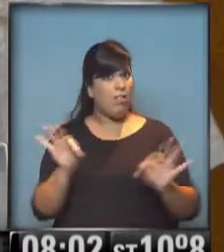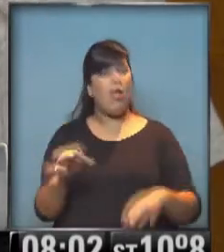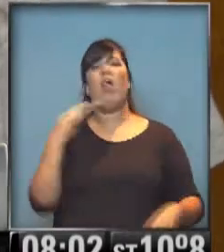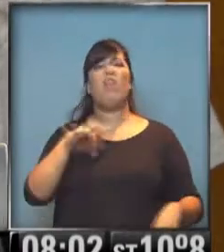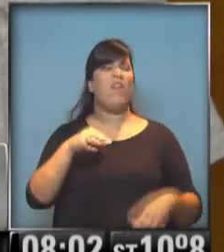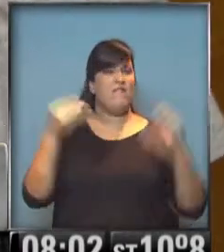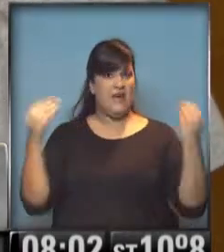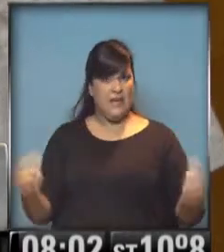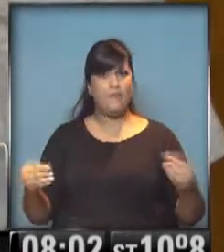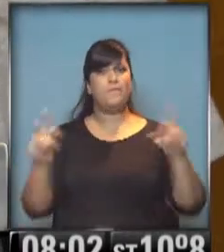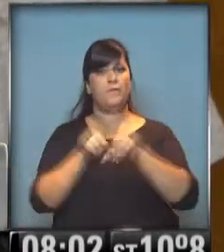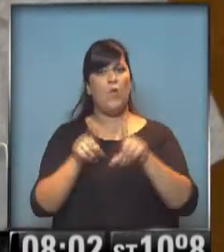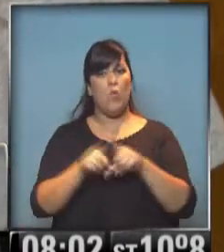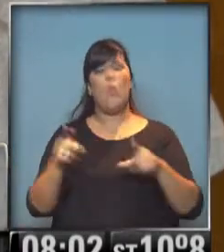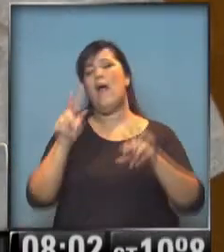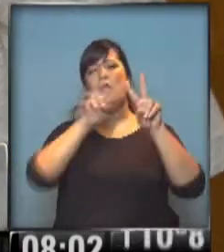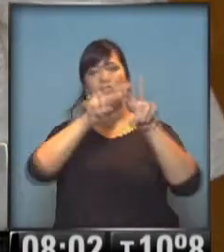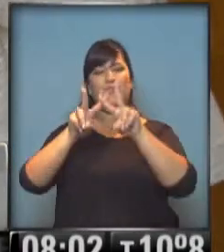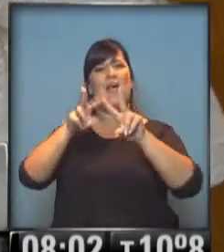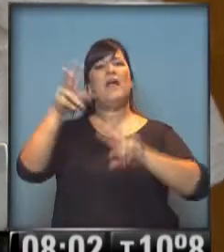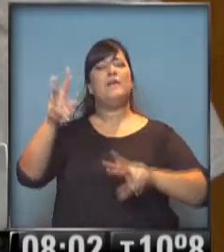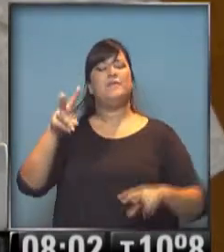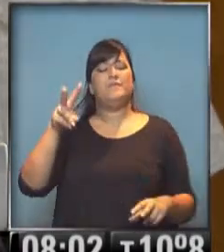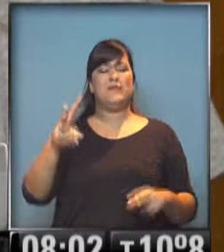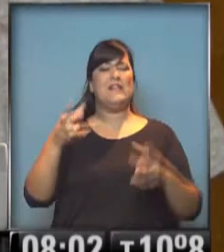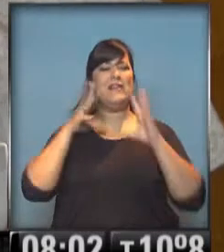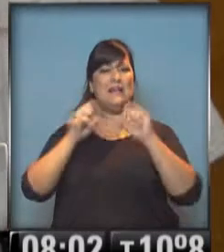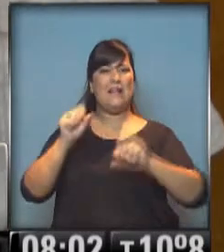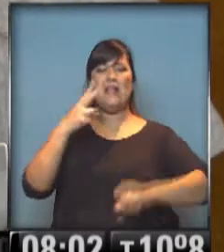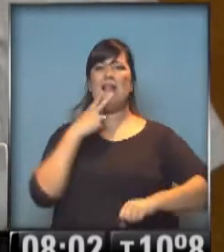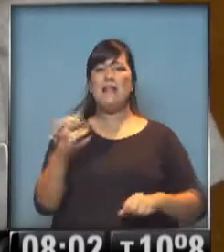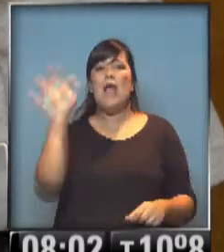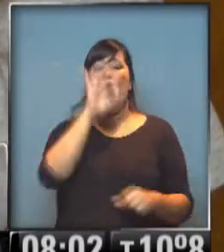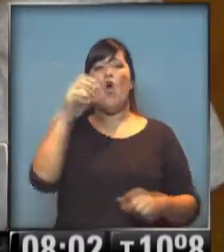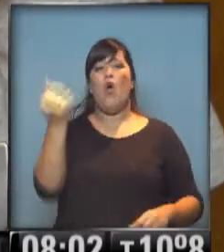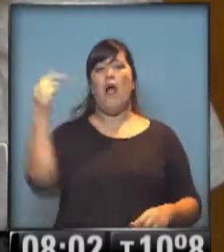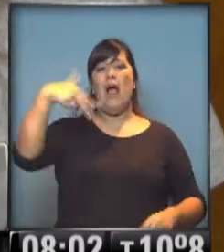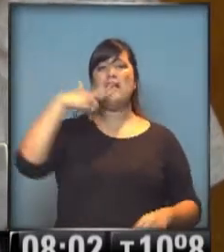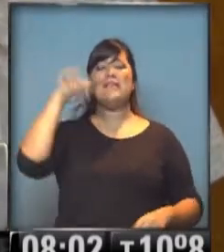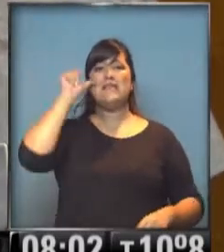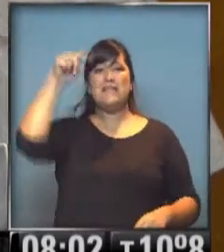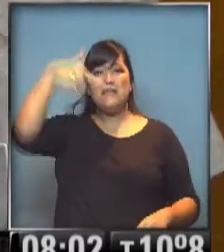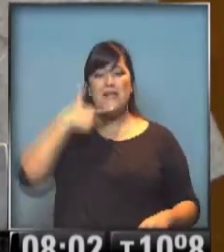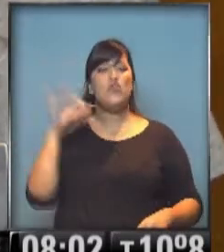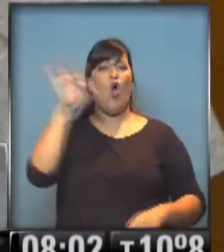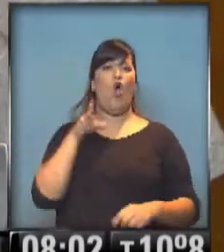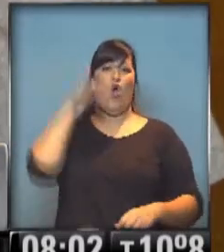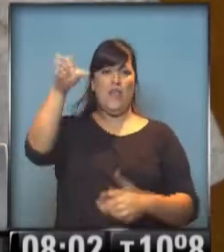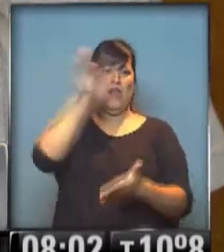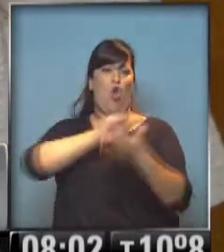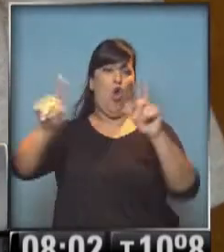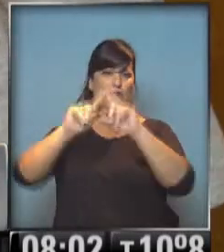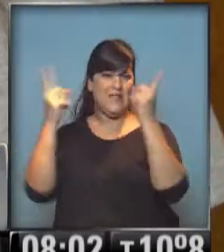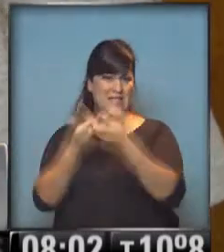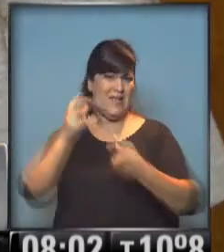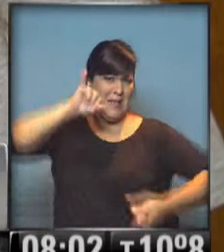que hacer es descargar de la página web la secretaria energía o de la página web de anses o mismo de las oficinas de anses que van donde va a estar disponible